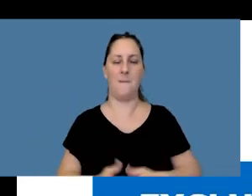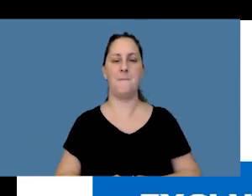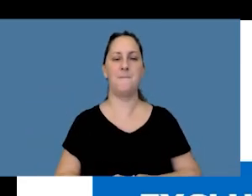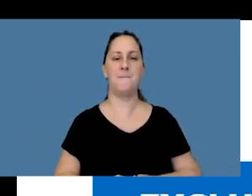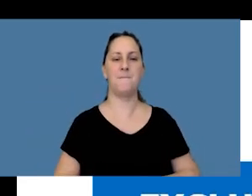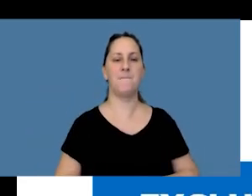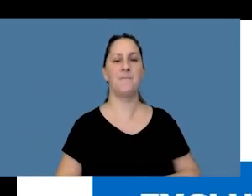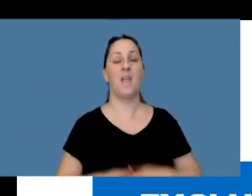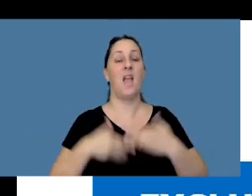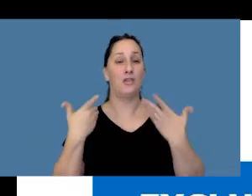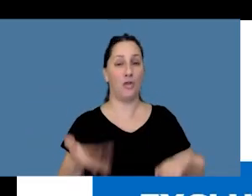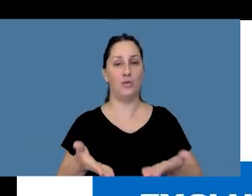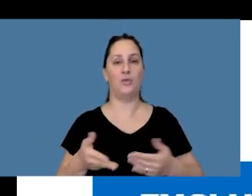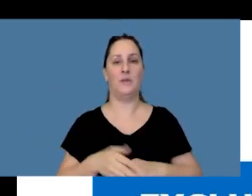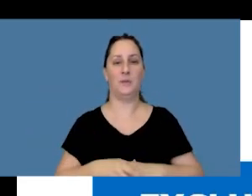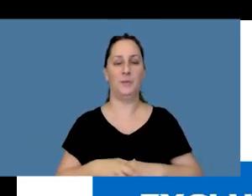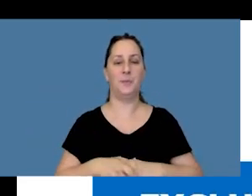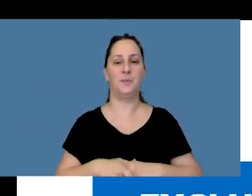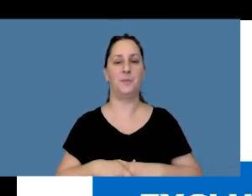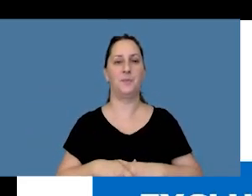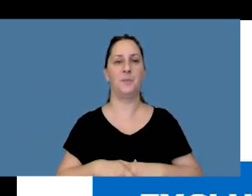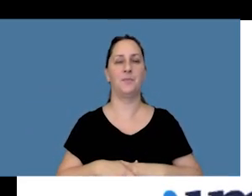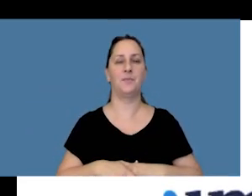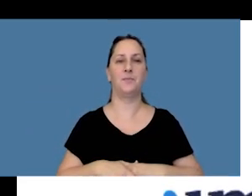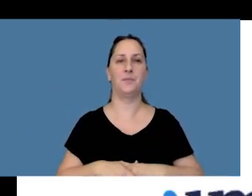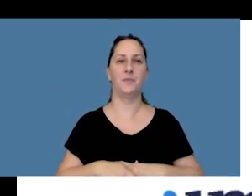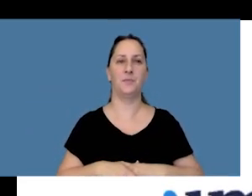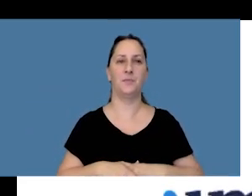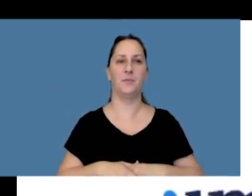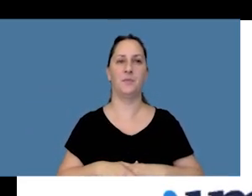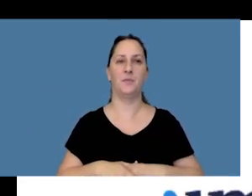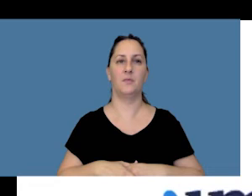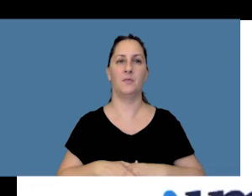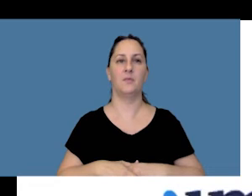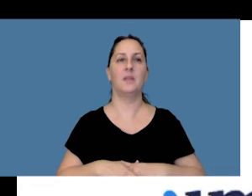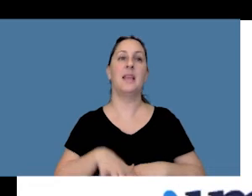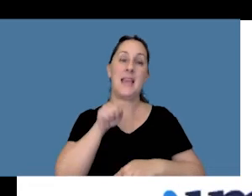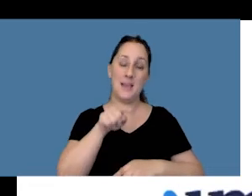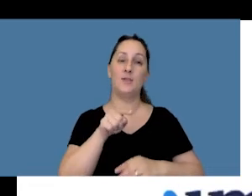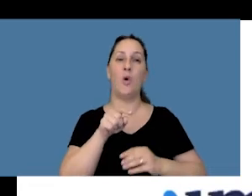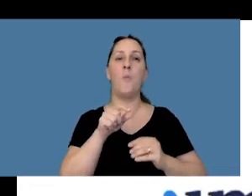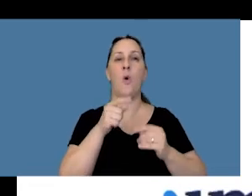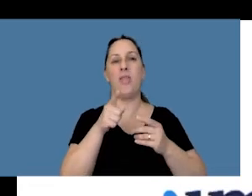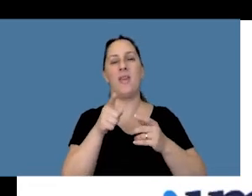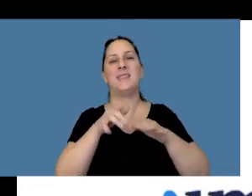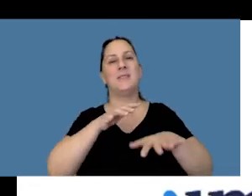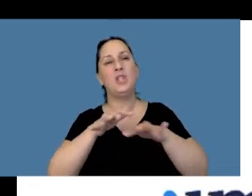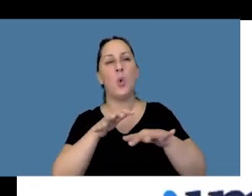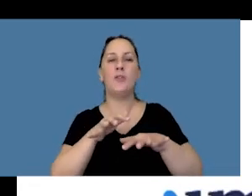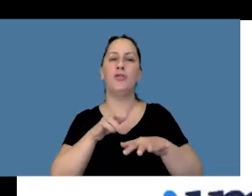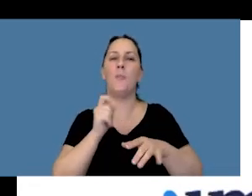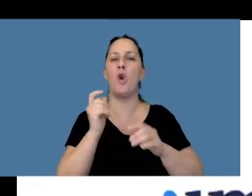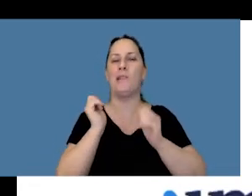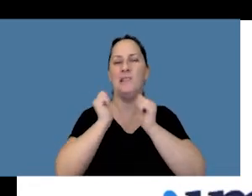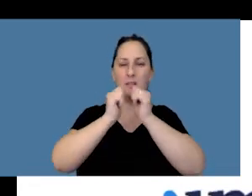de modo tal que también, bueno, le resultaría gravoso por el tema de